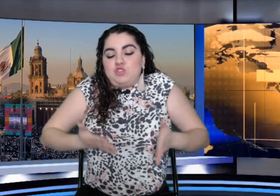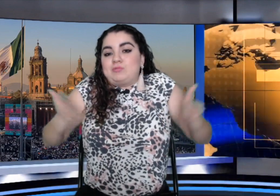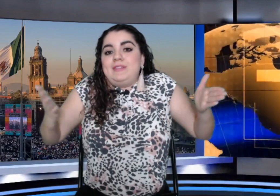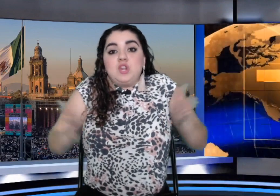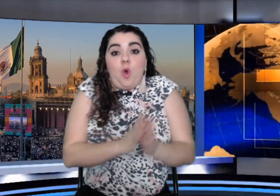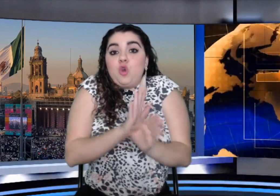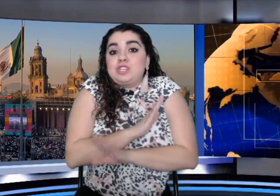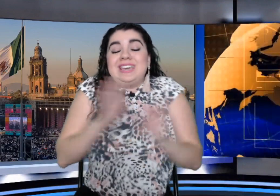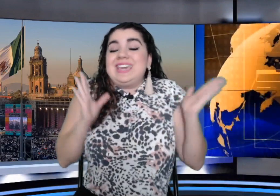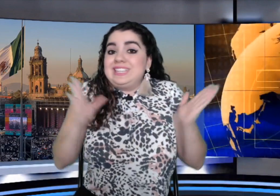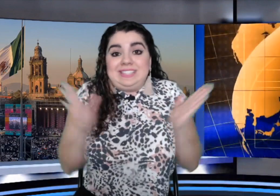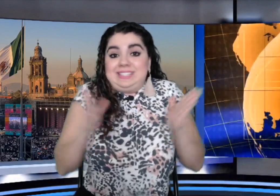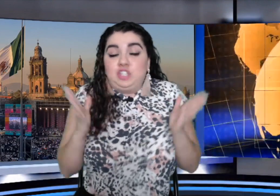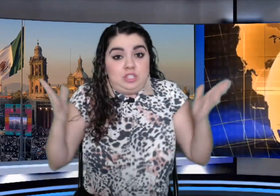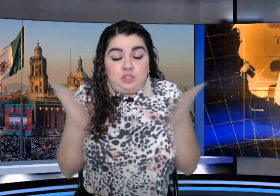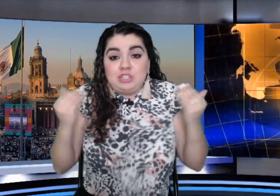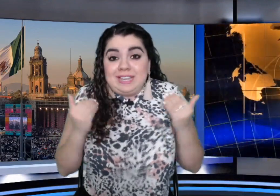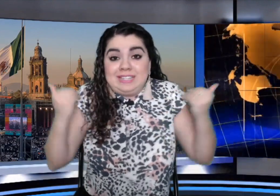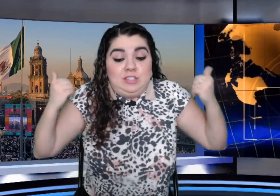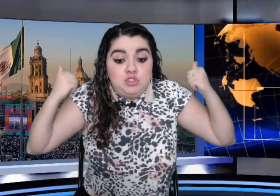o de que ellos mandan o